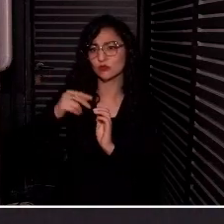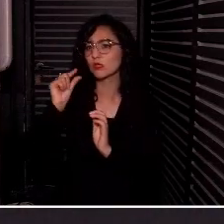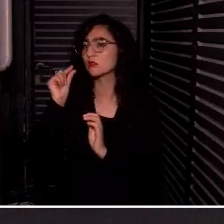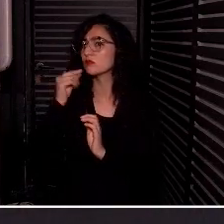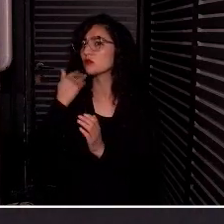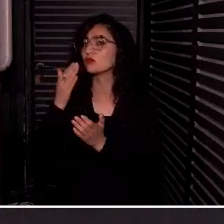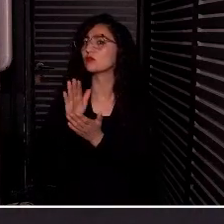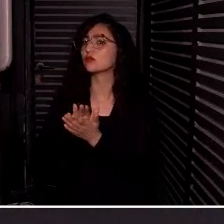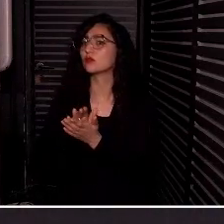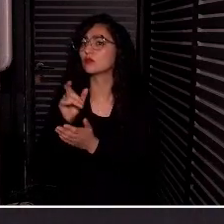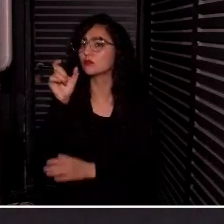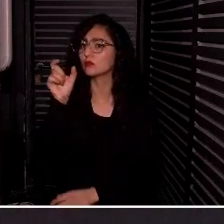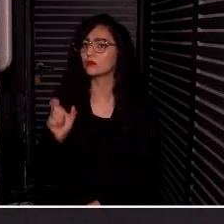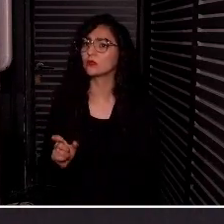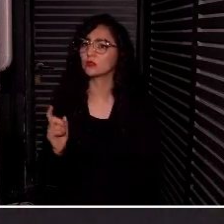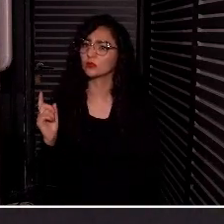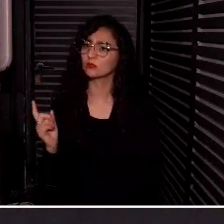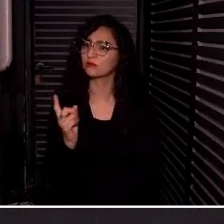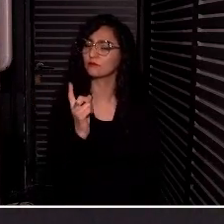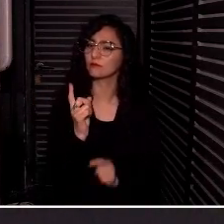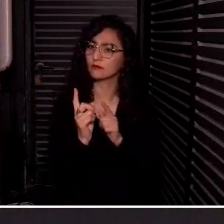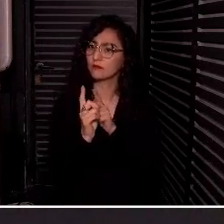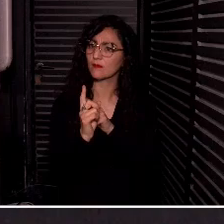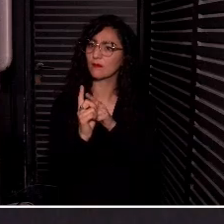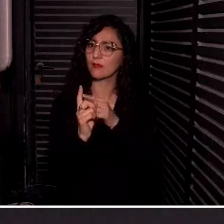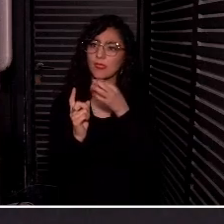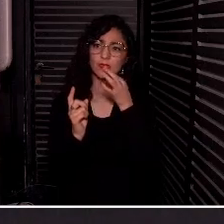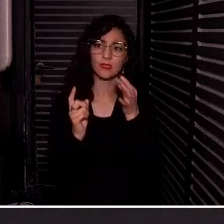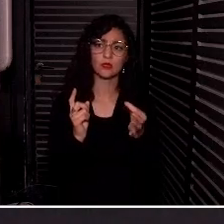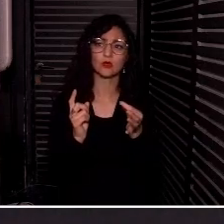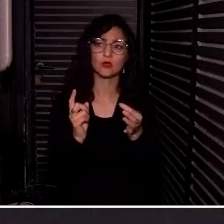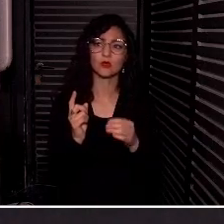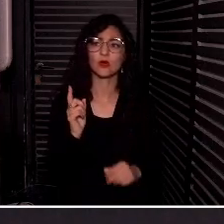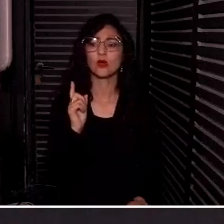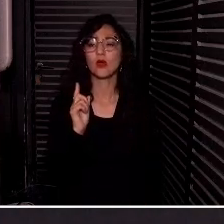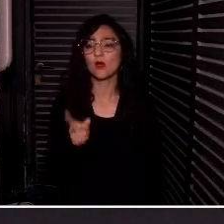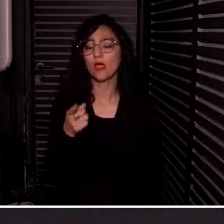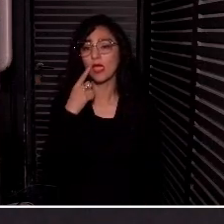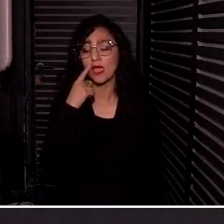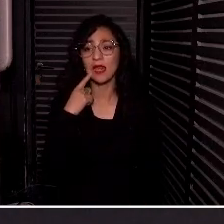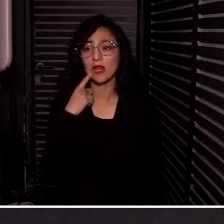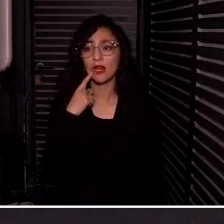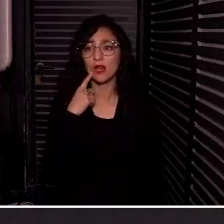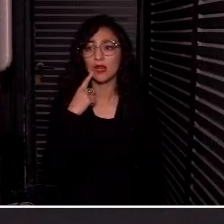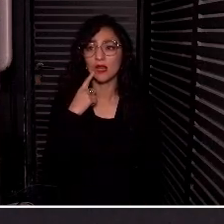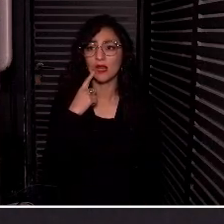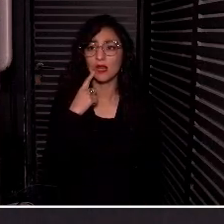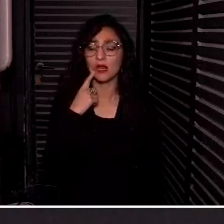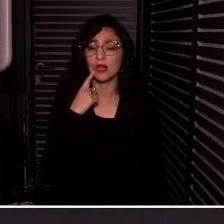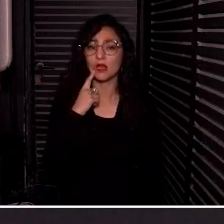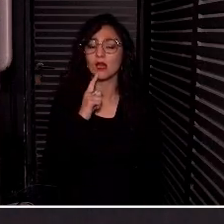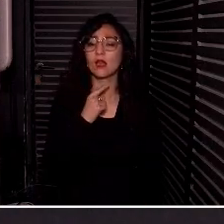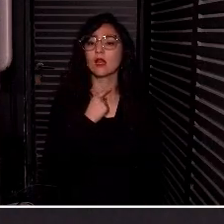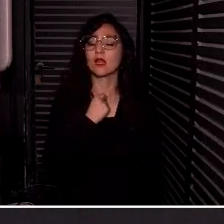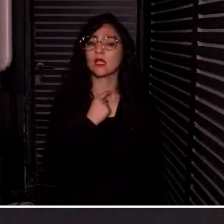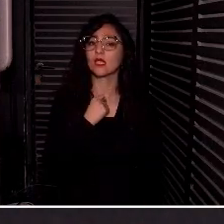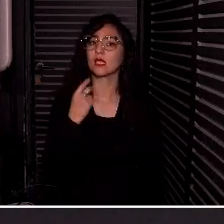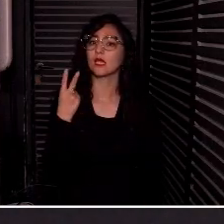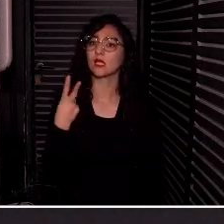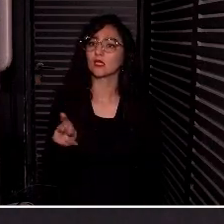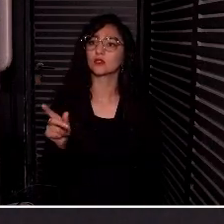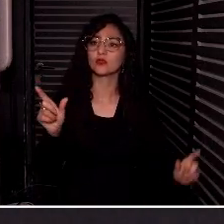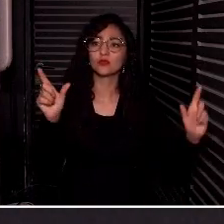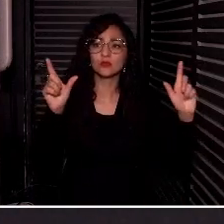y citaron una frase que dijo él que mientras él estuviera vivo él podía dar él quería que que su canal